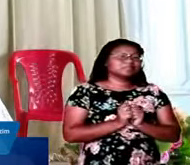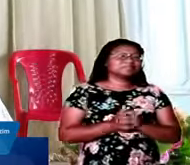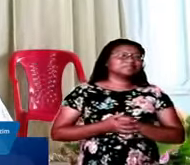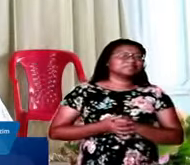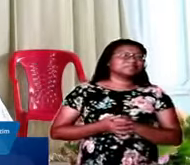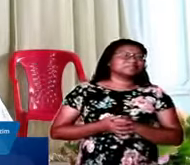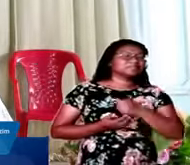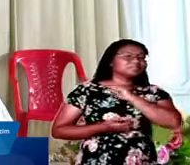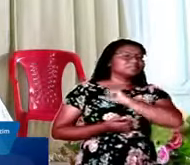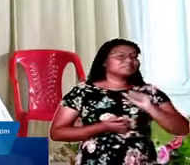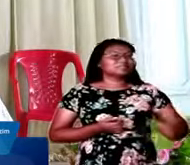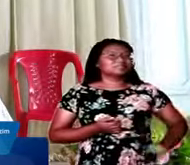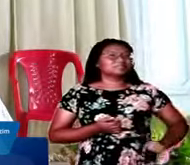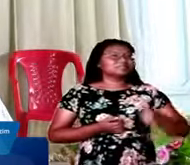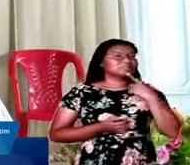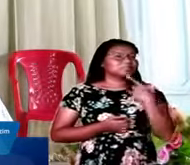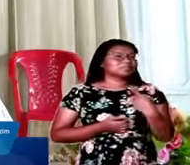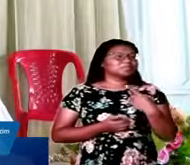El Señor dice,